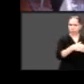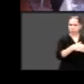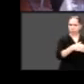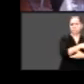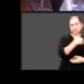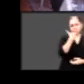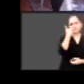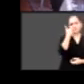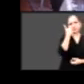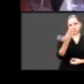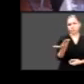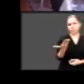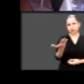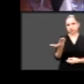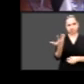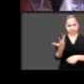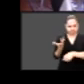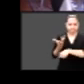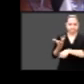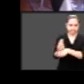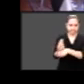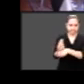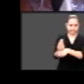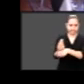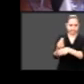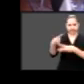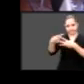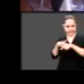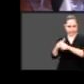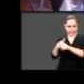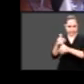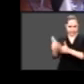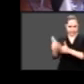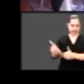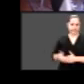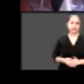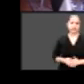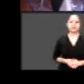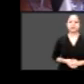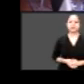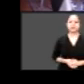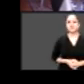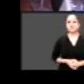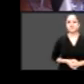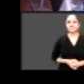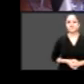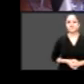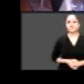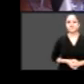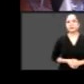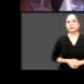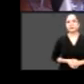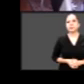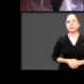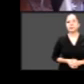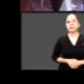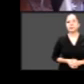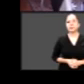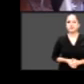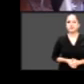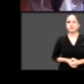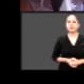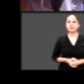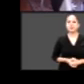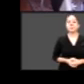estas soluciones la que sigue por favor en términos de la inversión en la